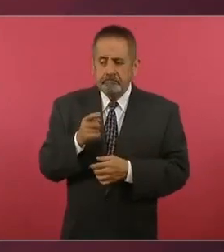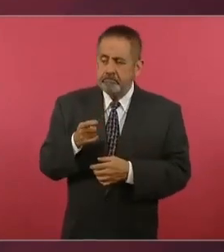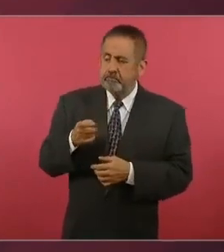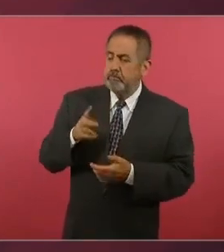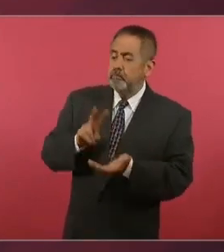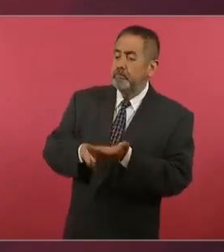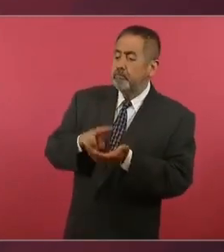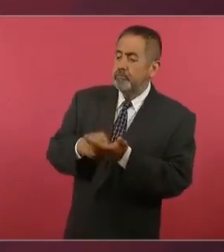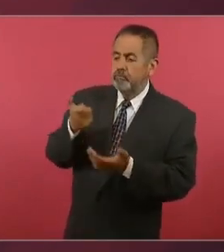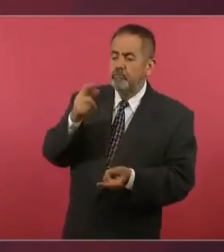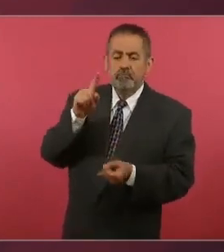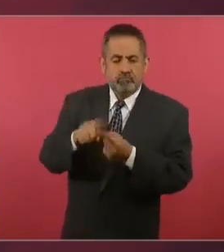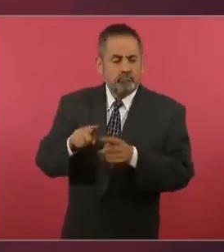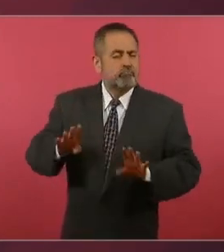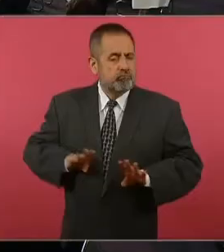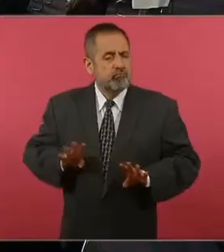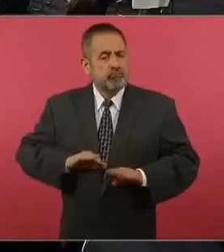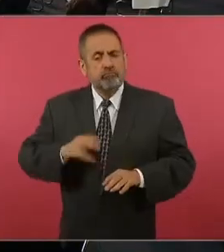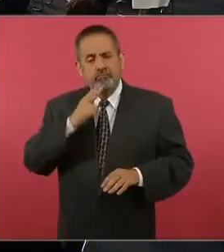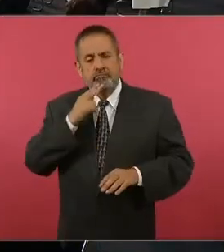tarifa a todos los usuarios.